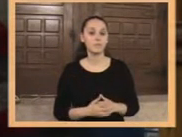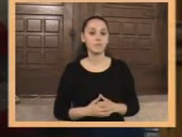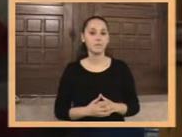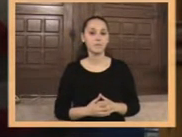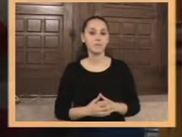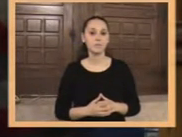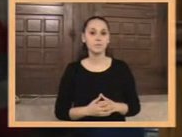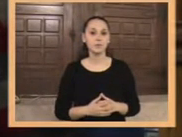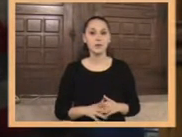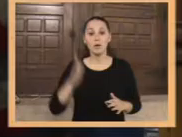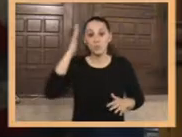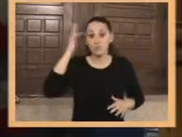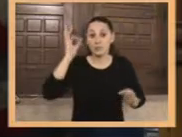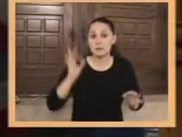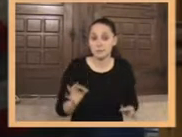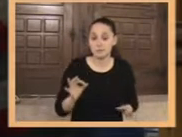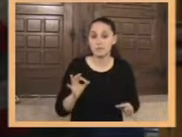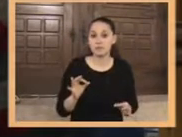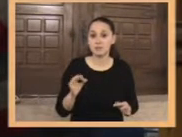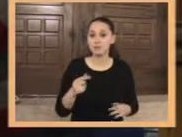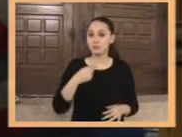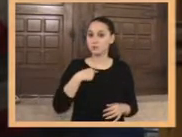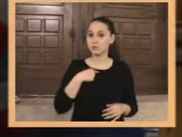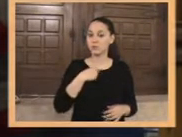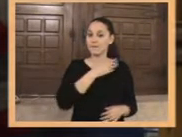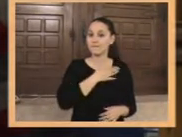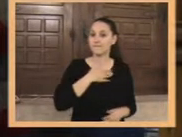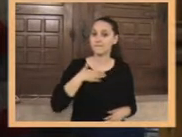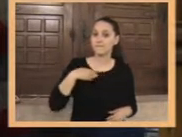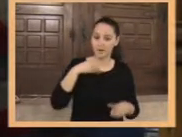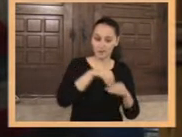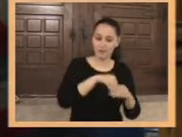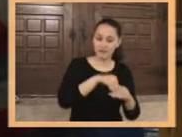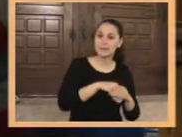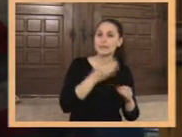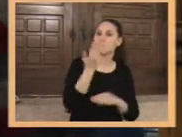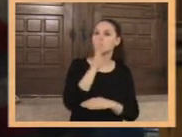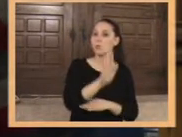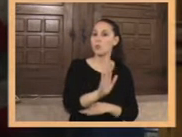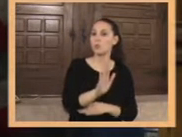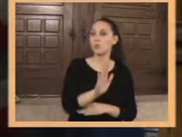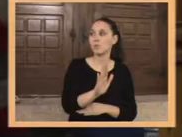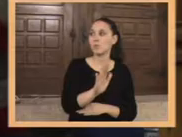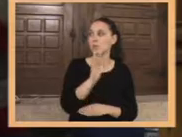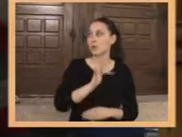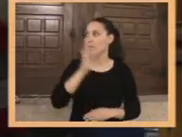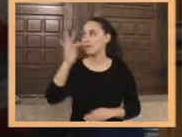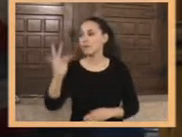Y creo que es lo que yo quise que se incluyera en la moción, además de